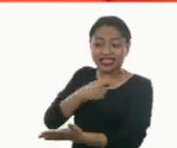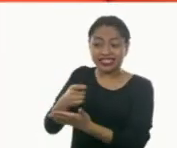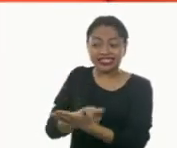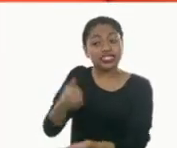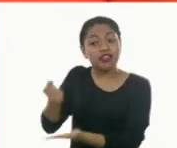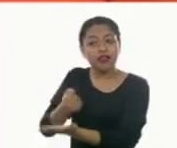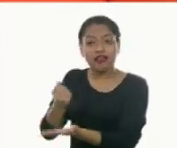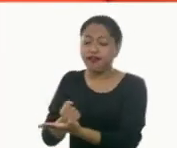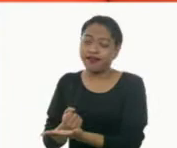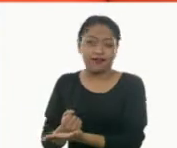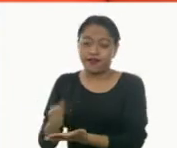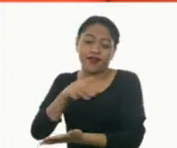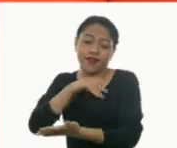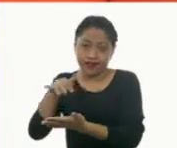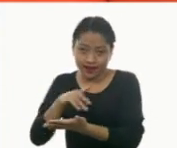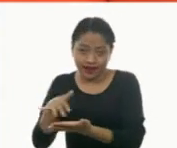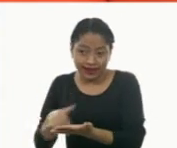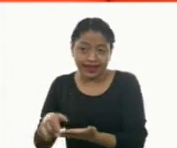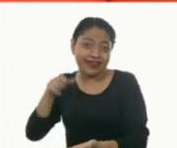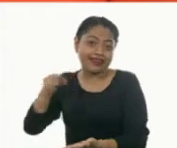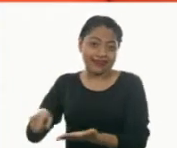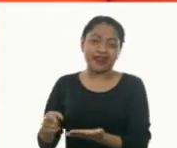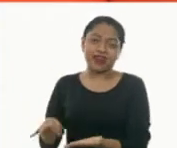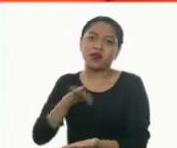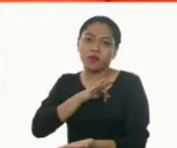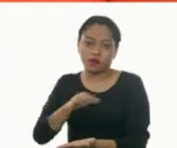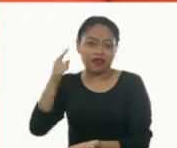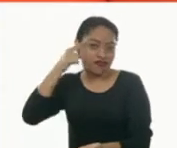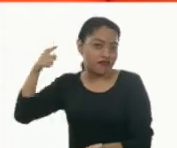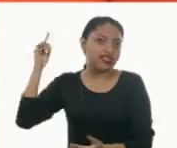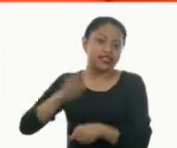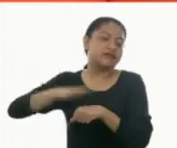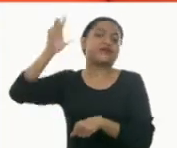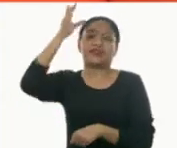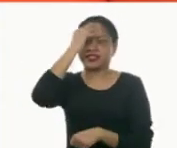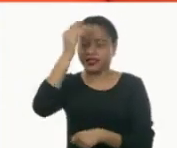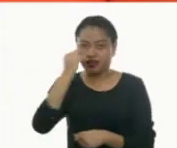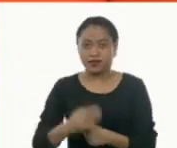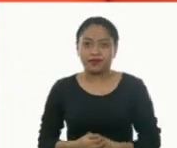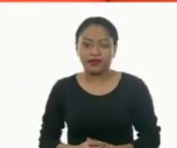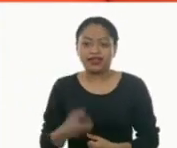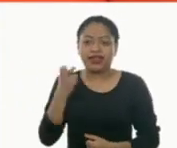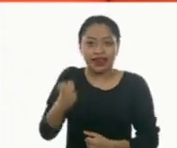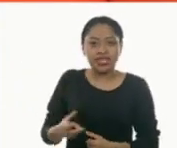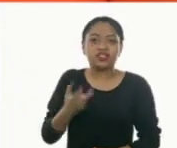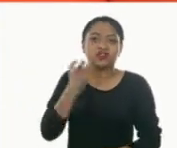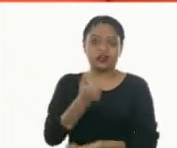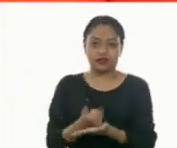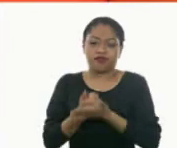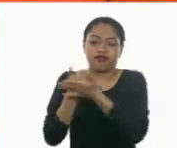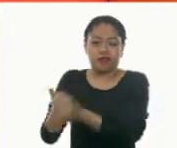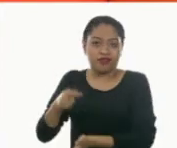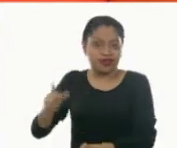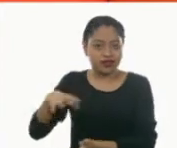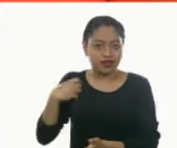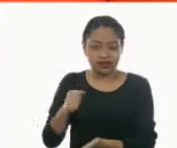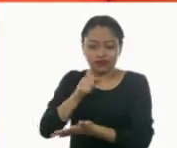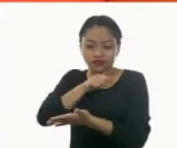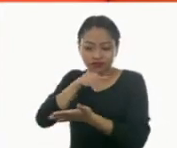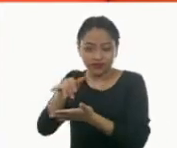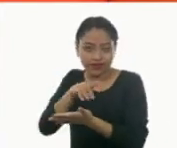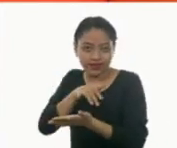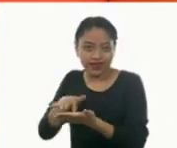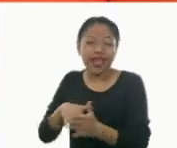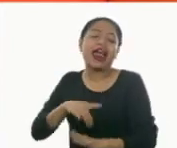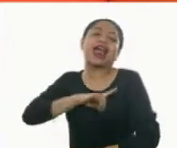la escritura. Claro. Es más fácil el proceso de la lectura, es mejor que avancemos en lectura y luego, ya con